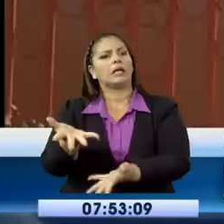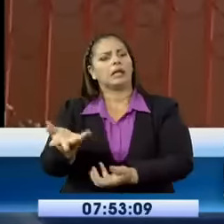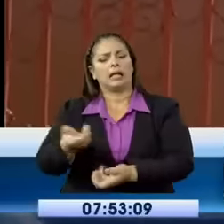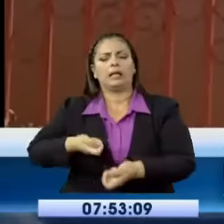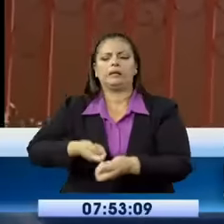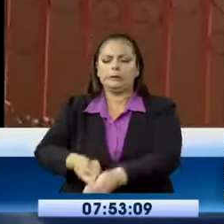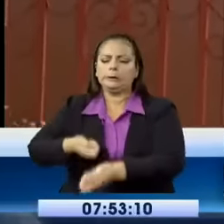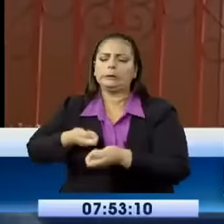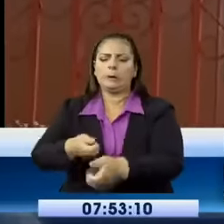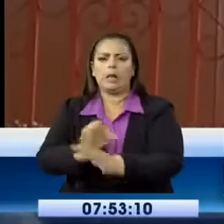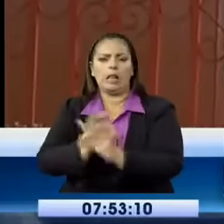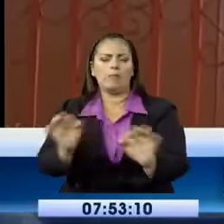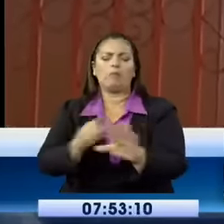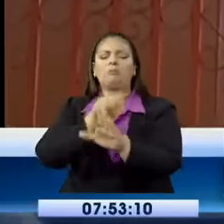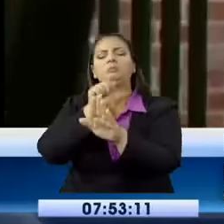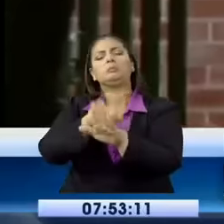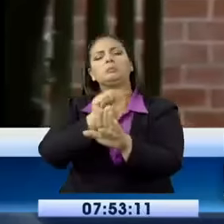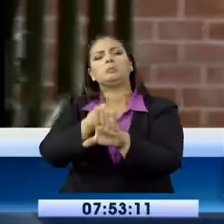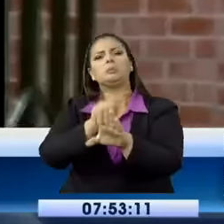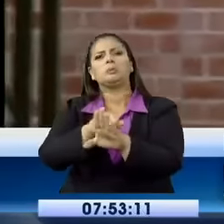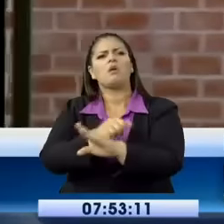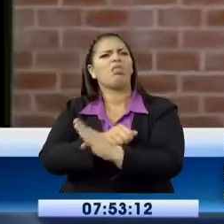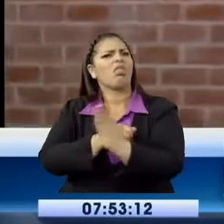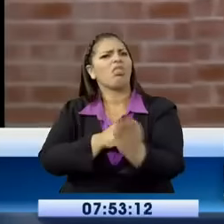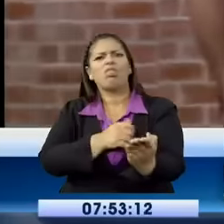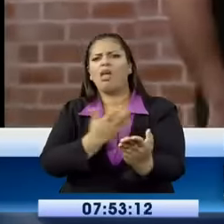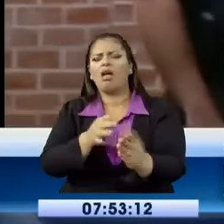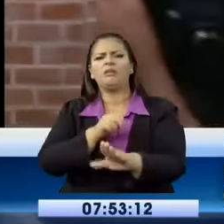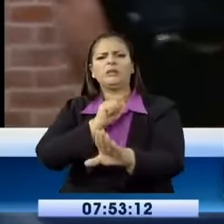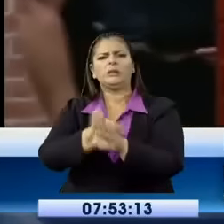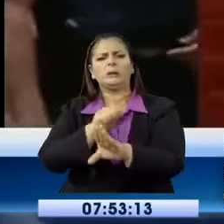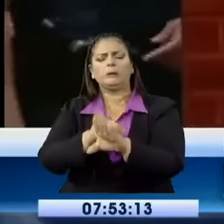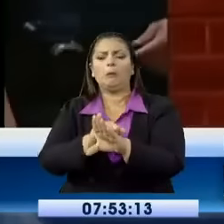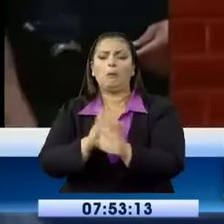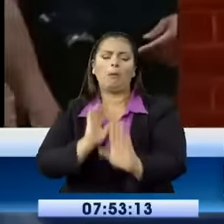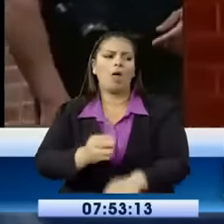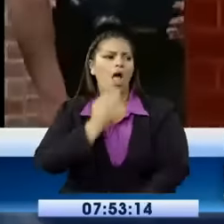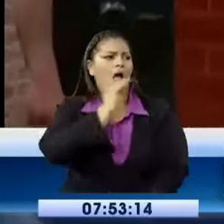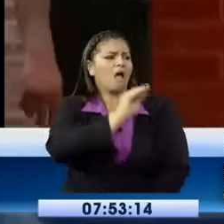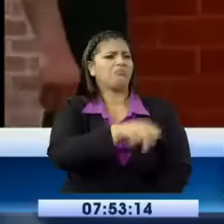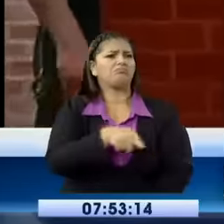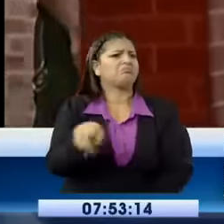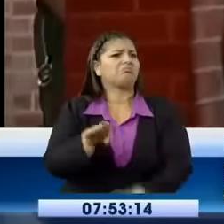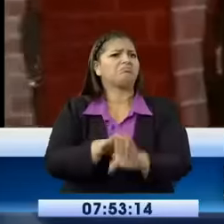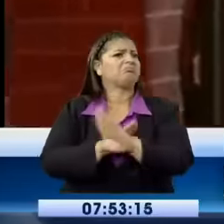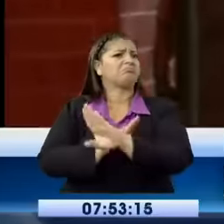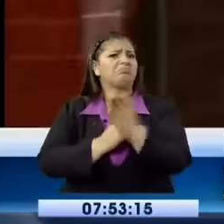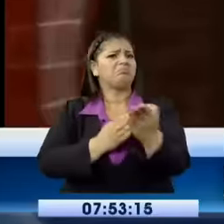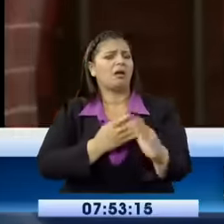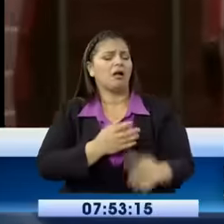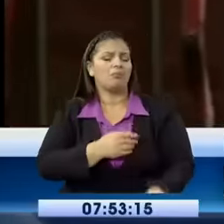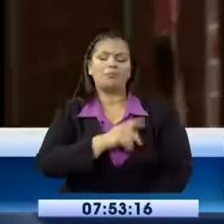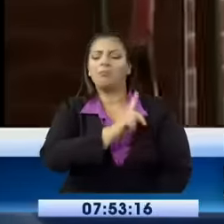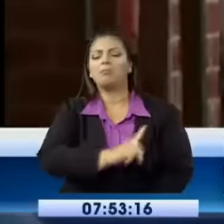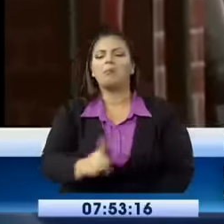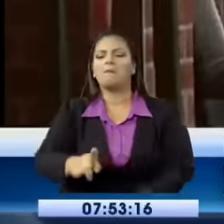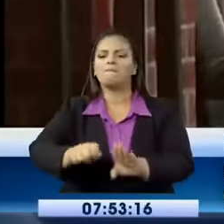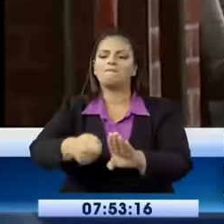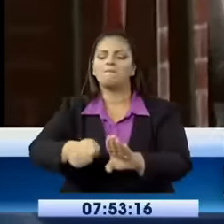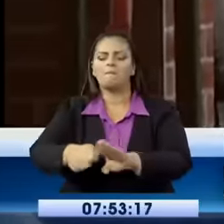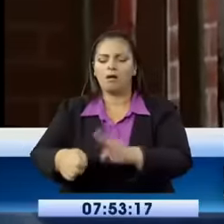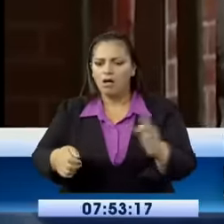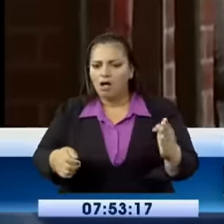fiscalía y criminalística llegaron al lugar para realizar el levantamiento del cadáver y su posterior traslado al laboratorio de ciencias